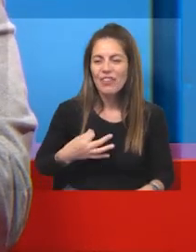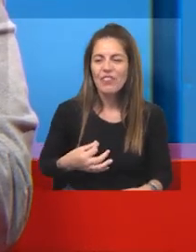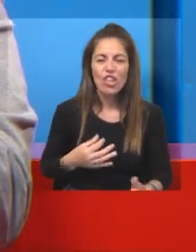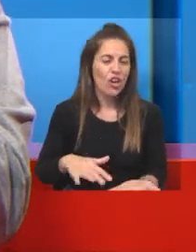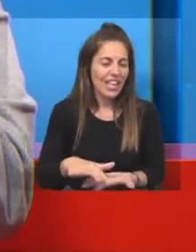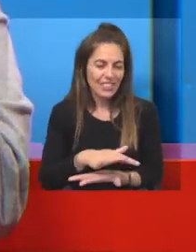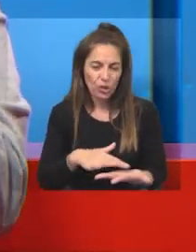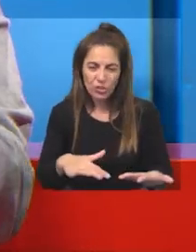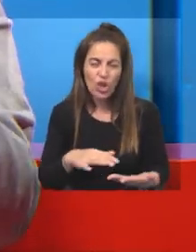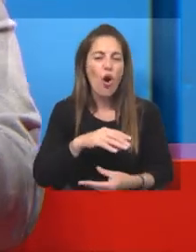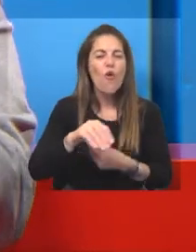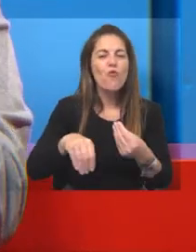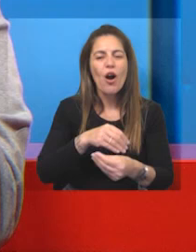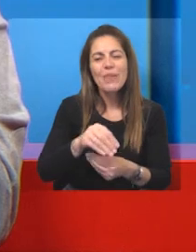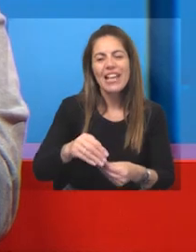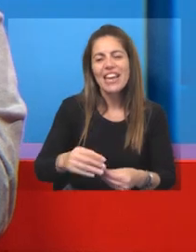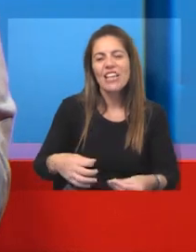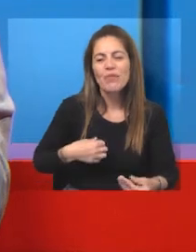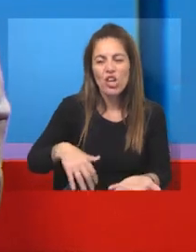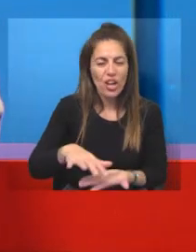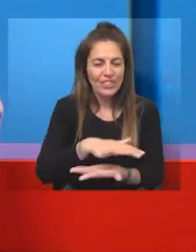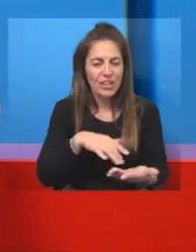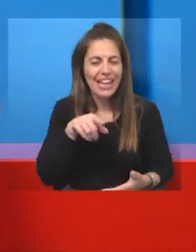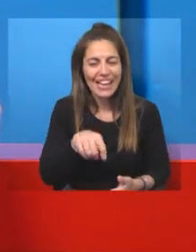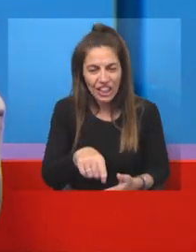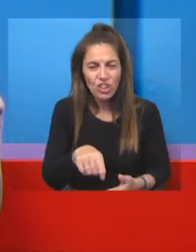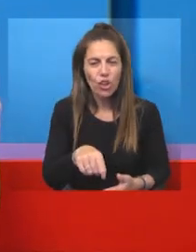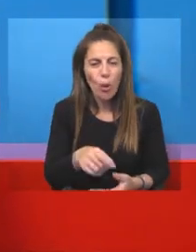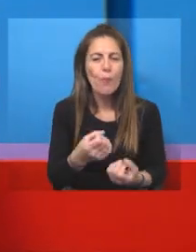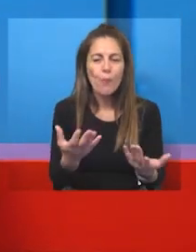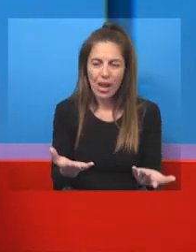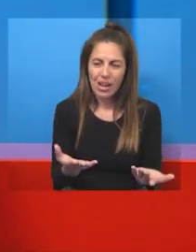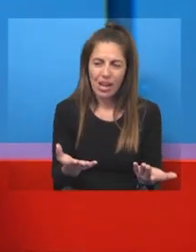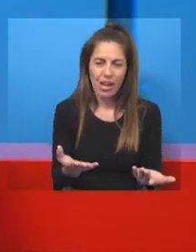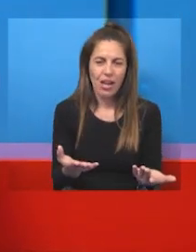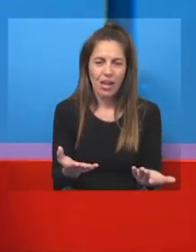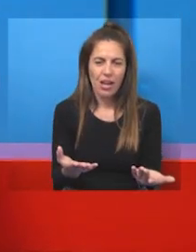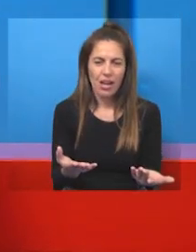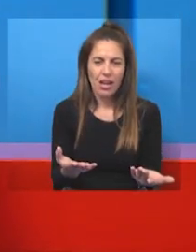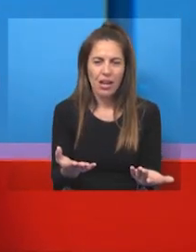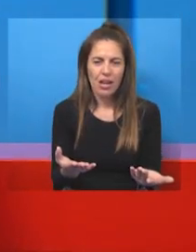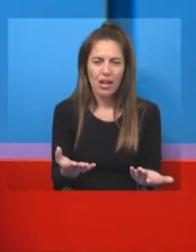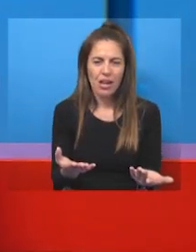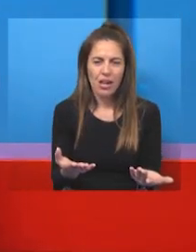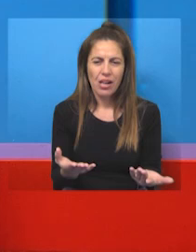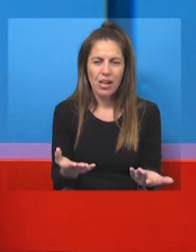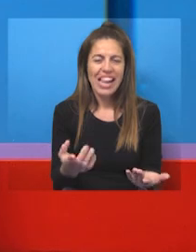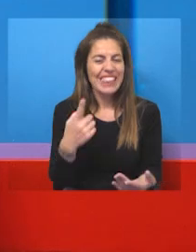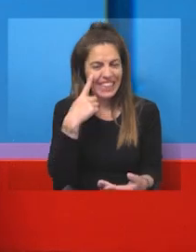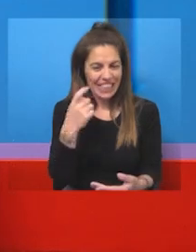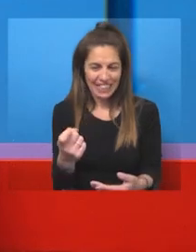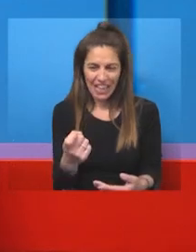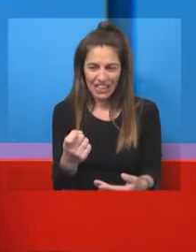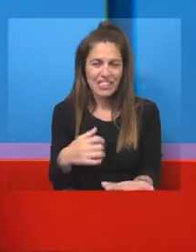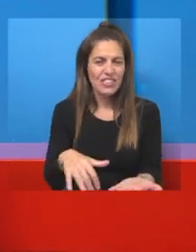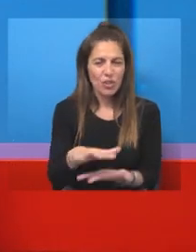o o o familiares de personas que vivieron la situación y esto sin duda para eh detectar